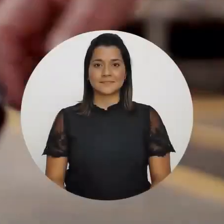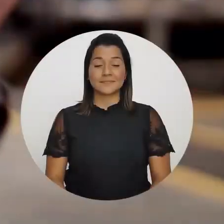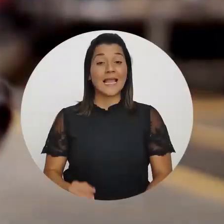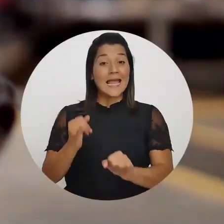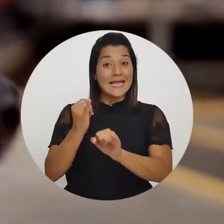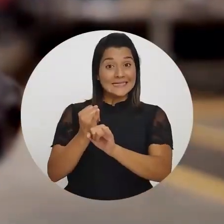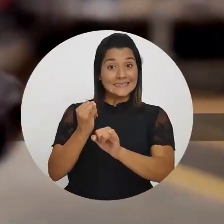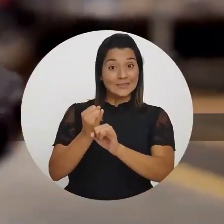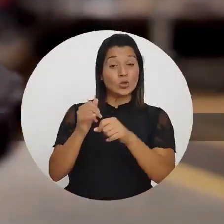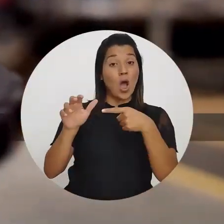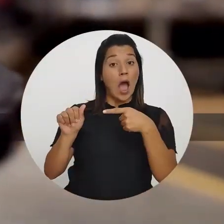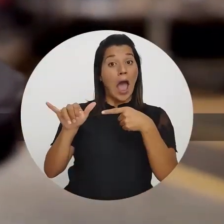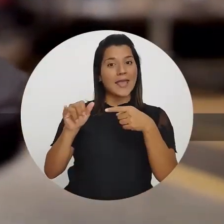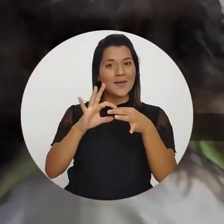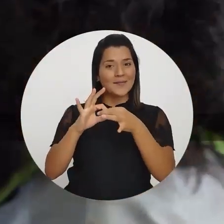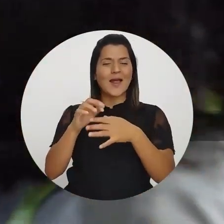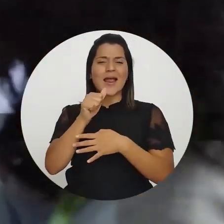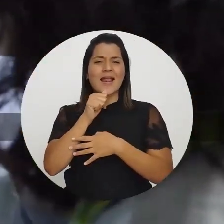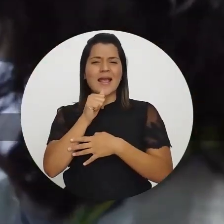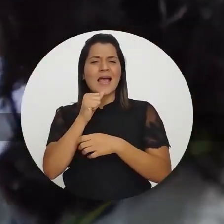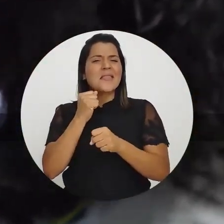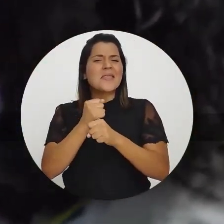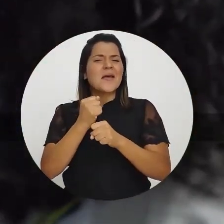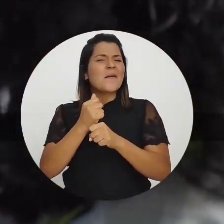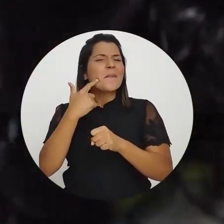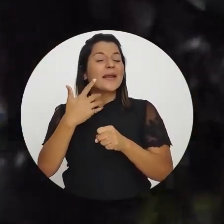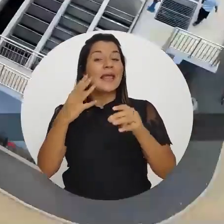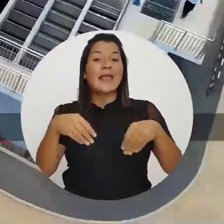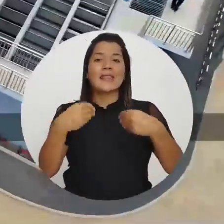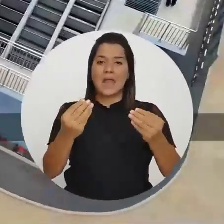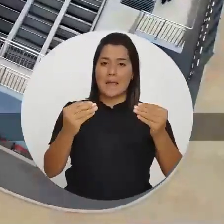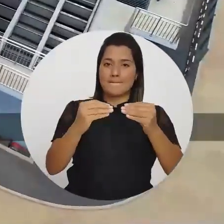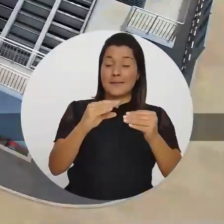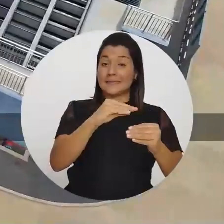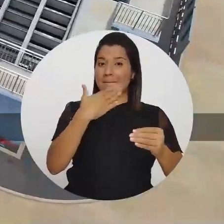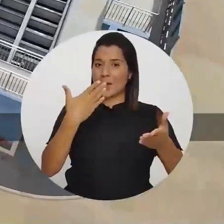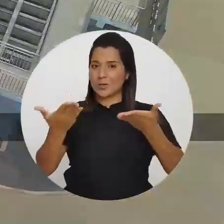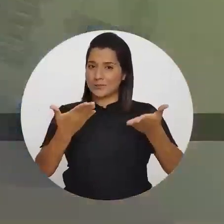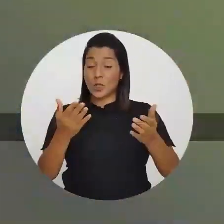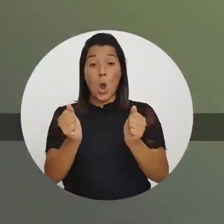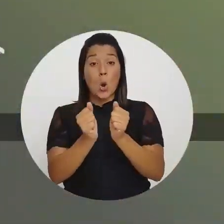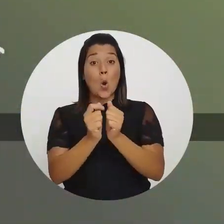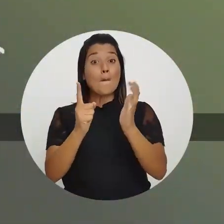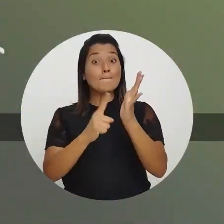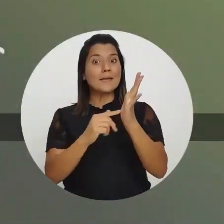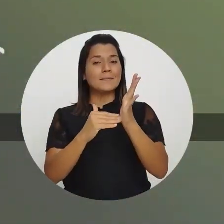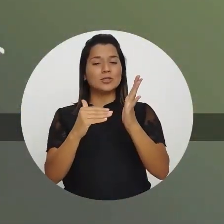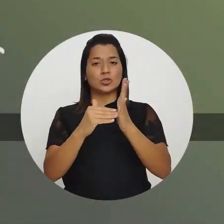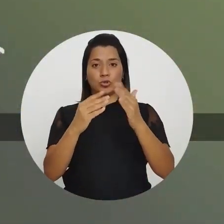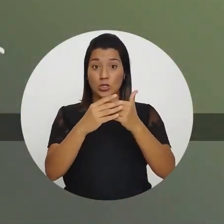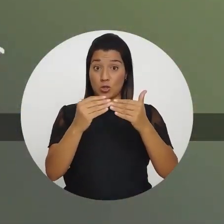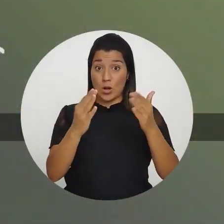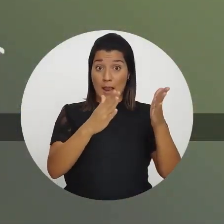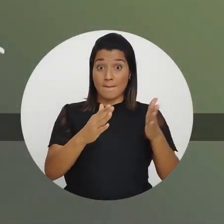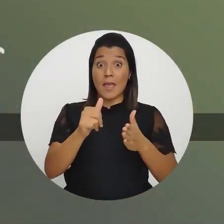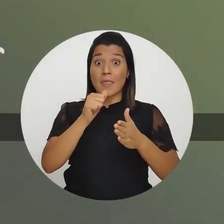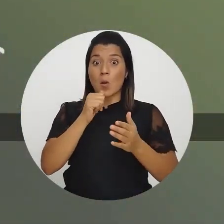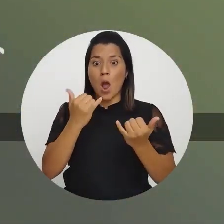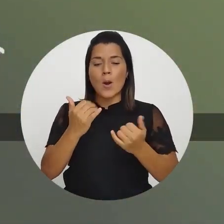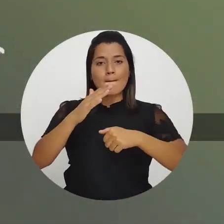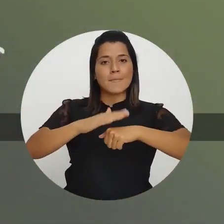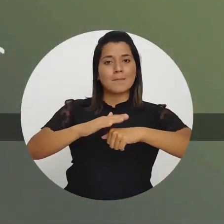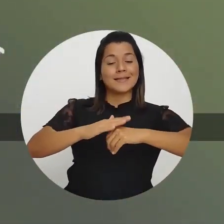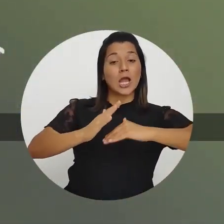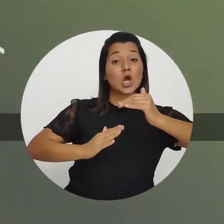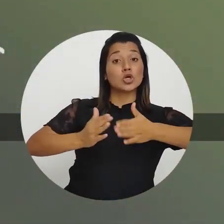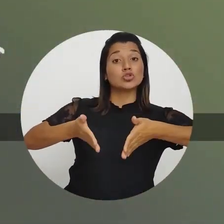ley acueductos y alcantarillados trabaja para ofrecerle más y mejores servicios con una inversión de más de 1000 millones de dólares la